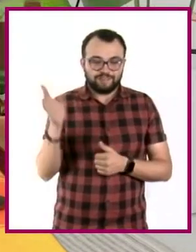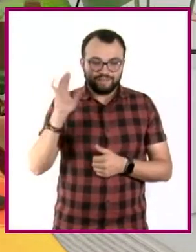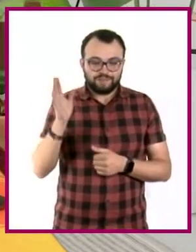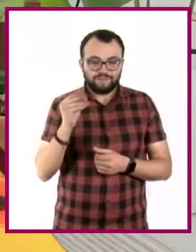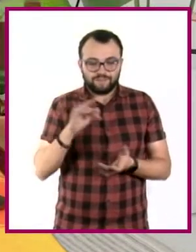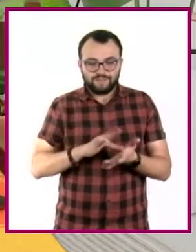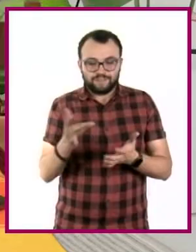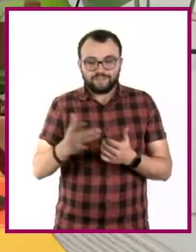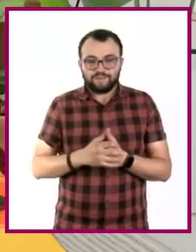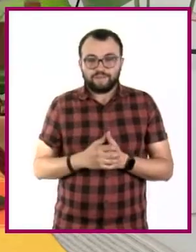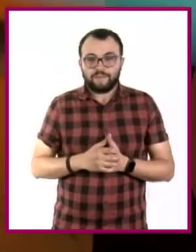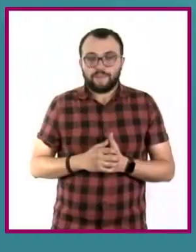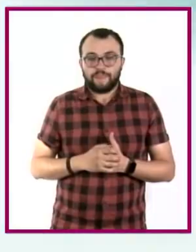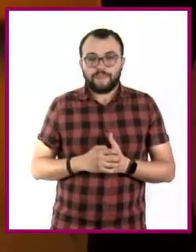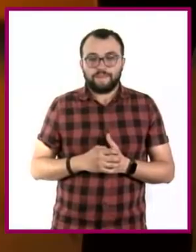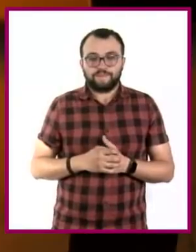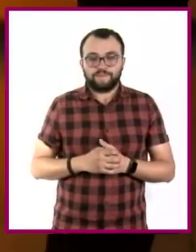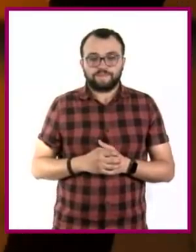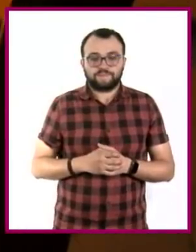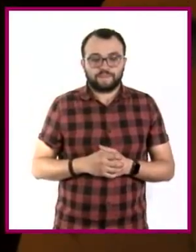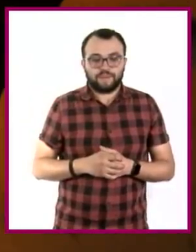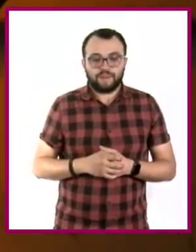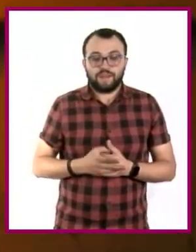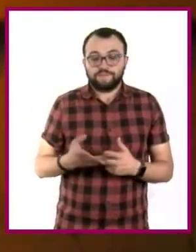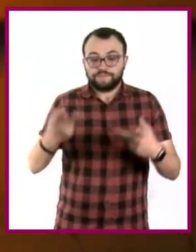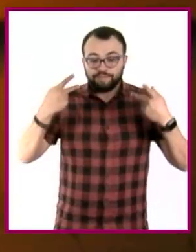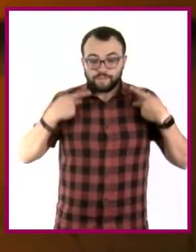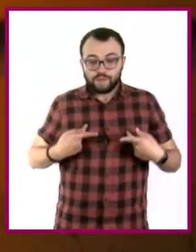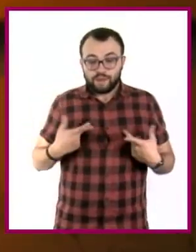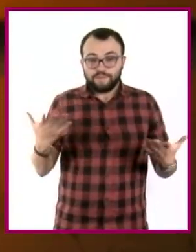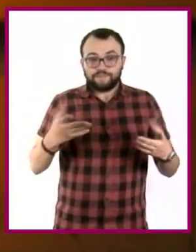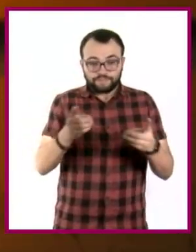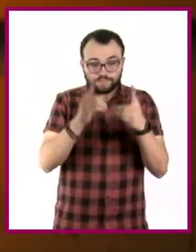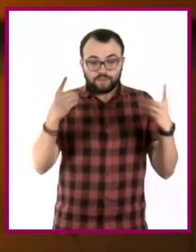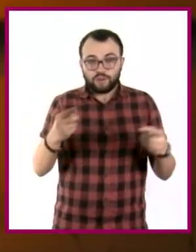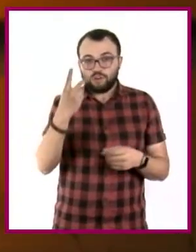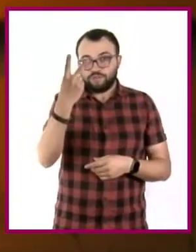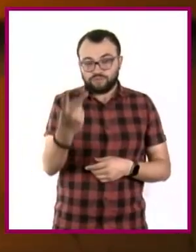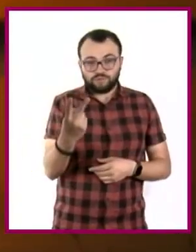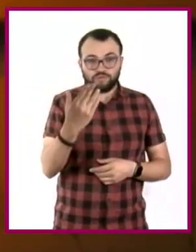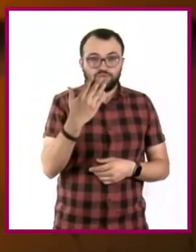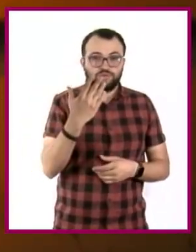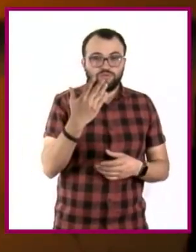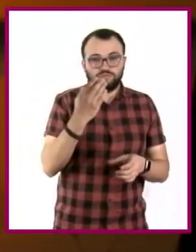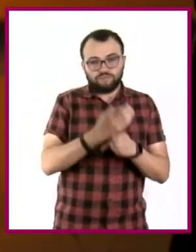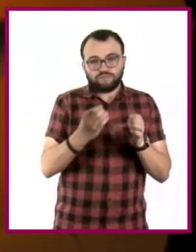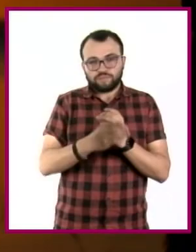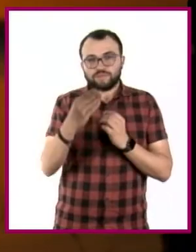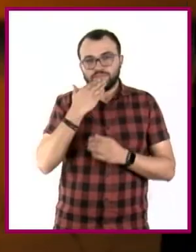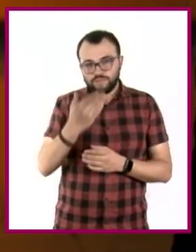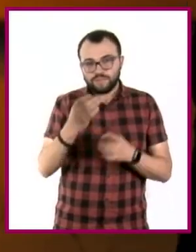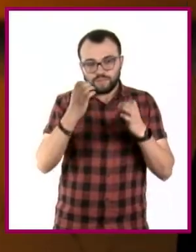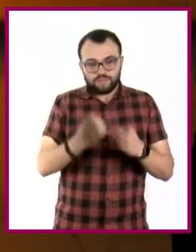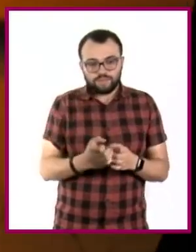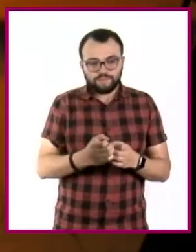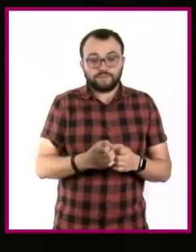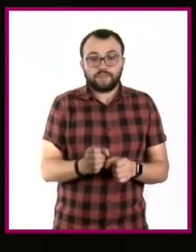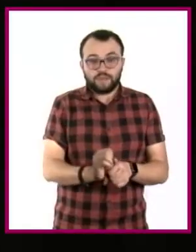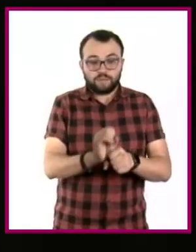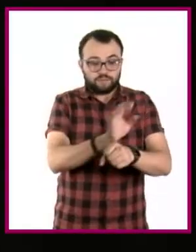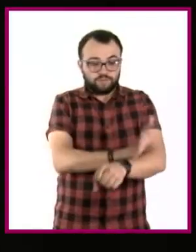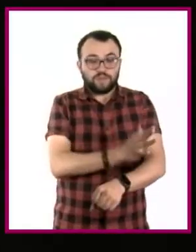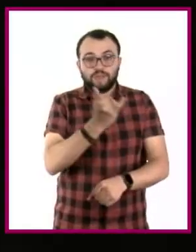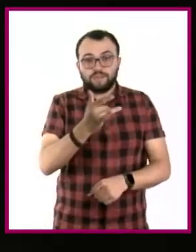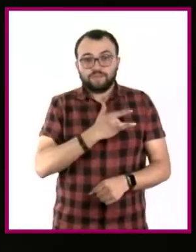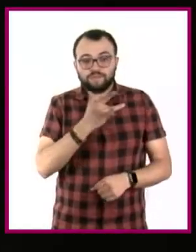Muchas gracias. Las personas desarrollamos dos tipos de bienestar, el emocional y el afectivo.